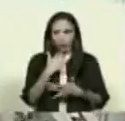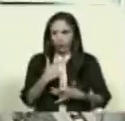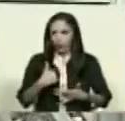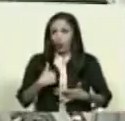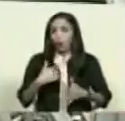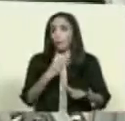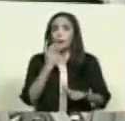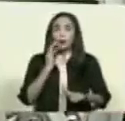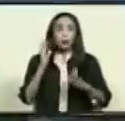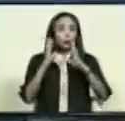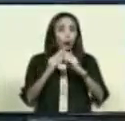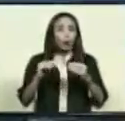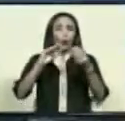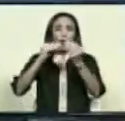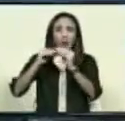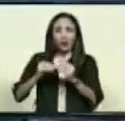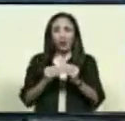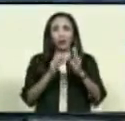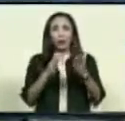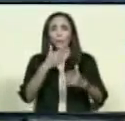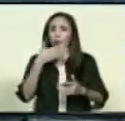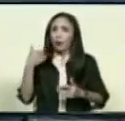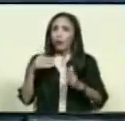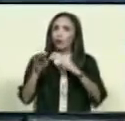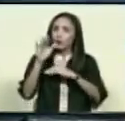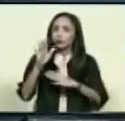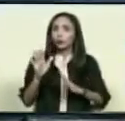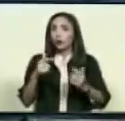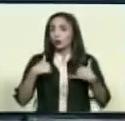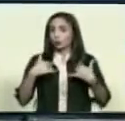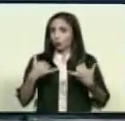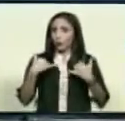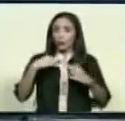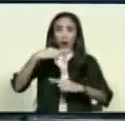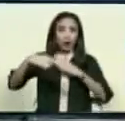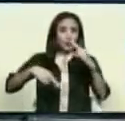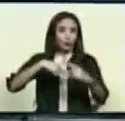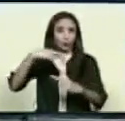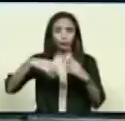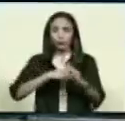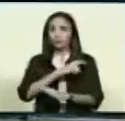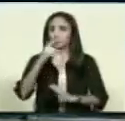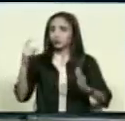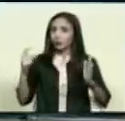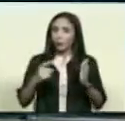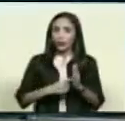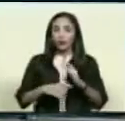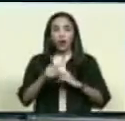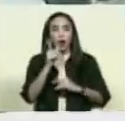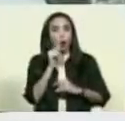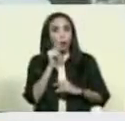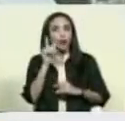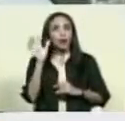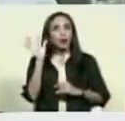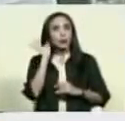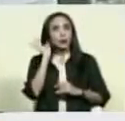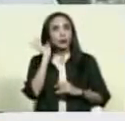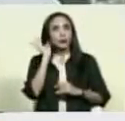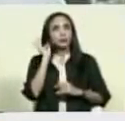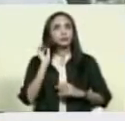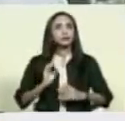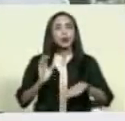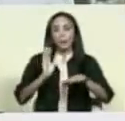vida es mejorable. Y nosotros somos revolucionarios y revolucionarias porque